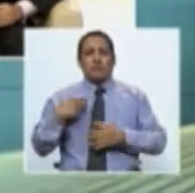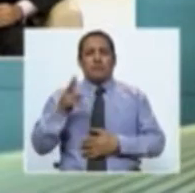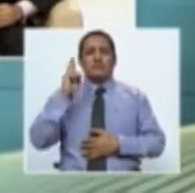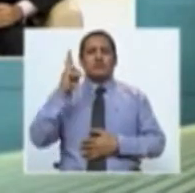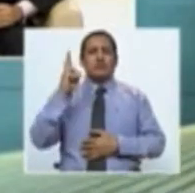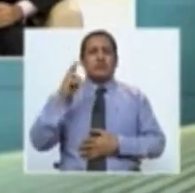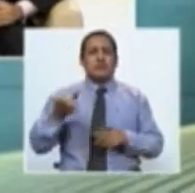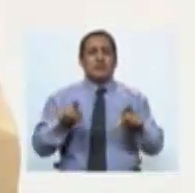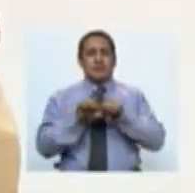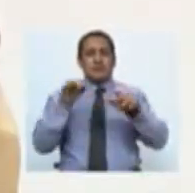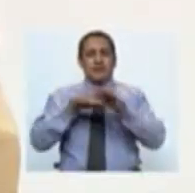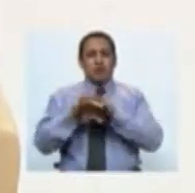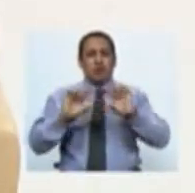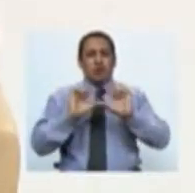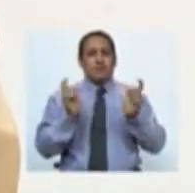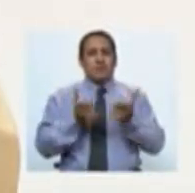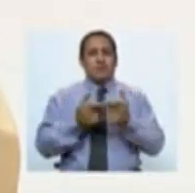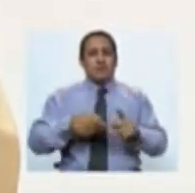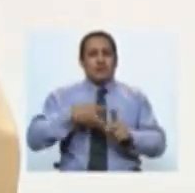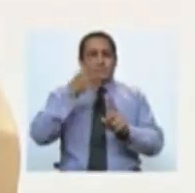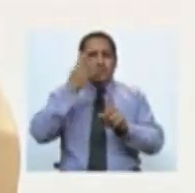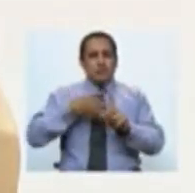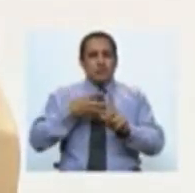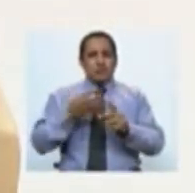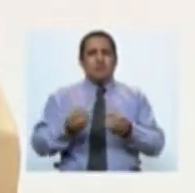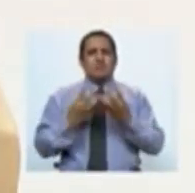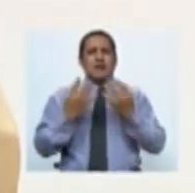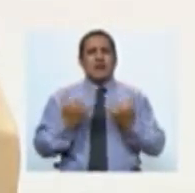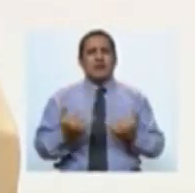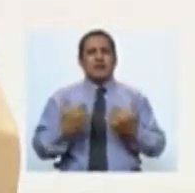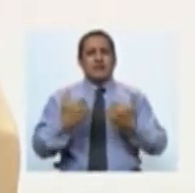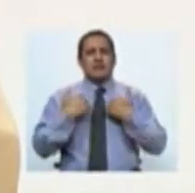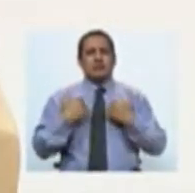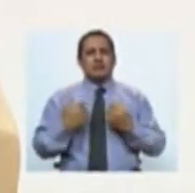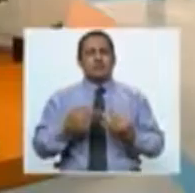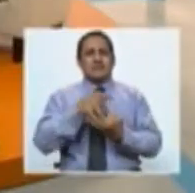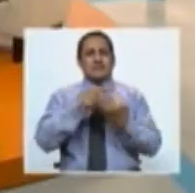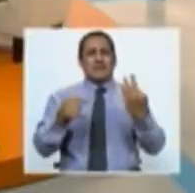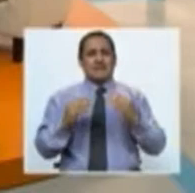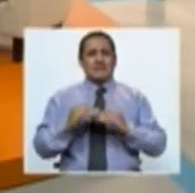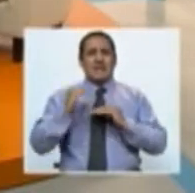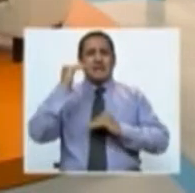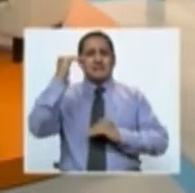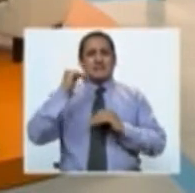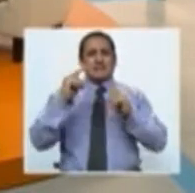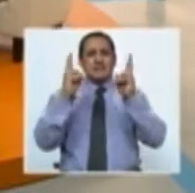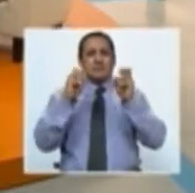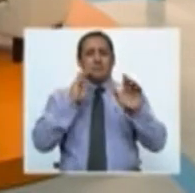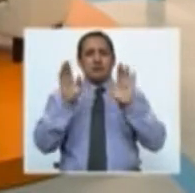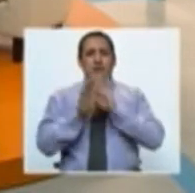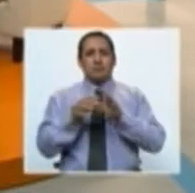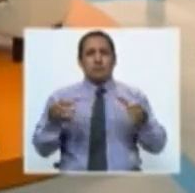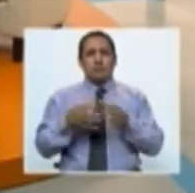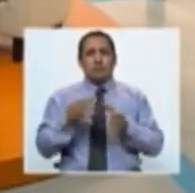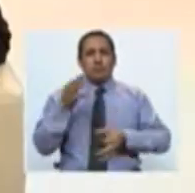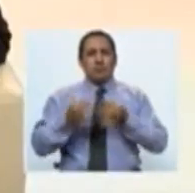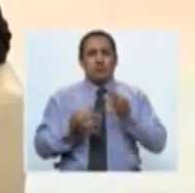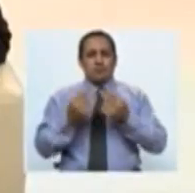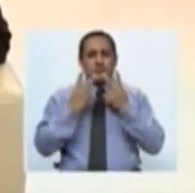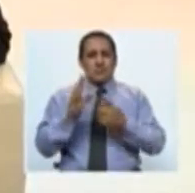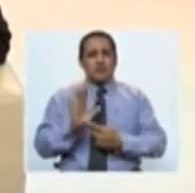los profesores dentro de los comités de evaluación. Magnífico. Entonces tenemos 3 grandes temas sobre los que el tribunal ha